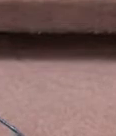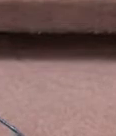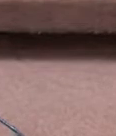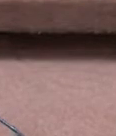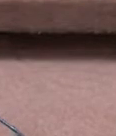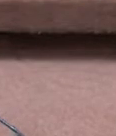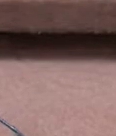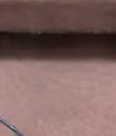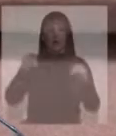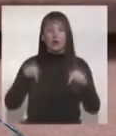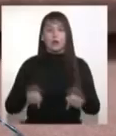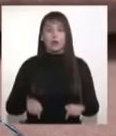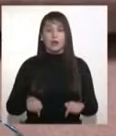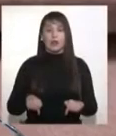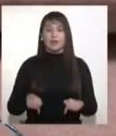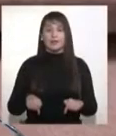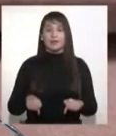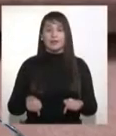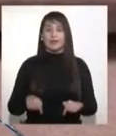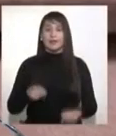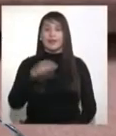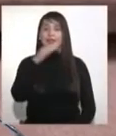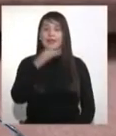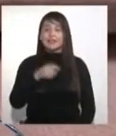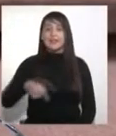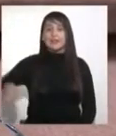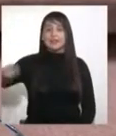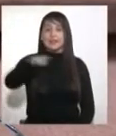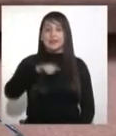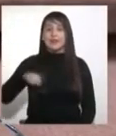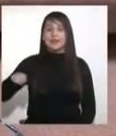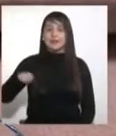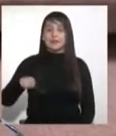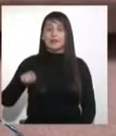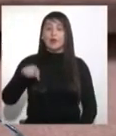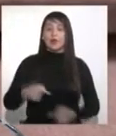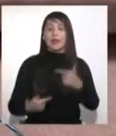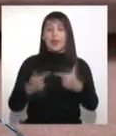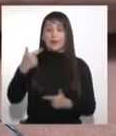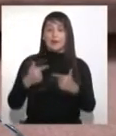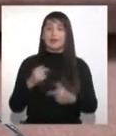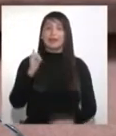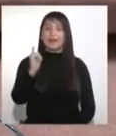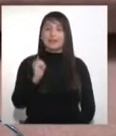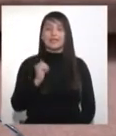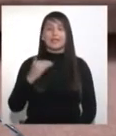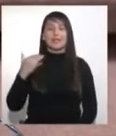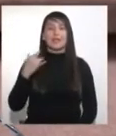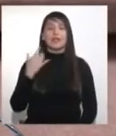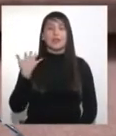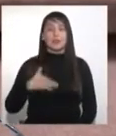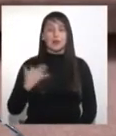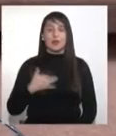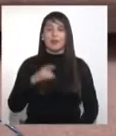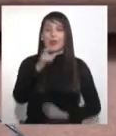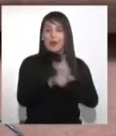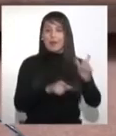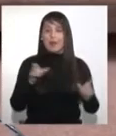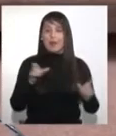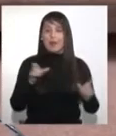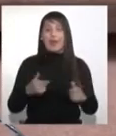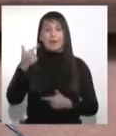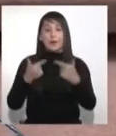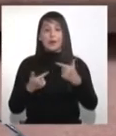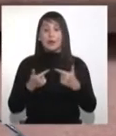Hoy día les decimos a ellos que la política sí le importa al país, que la política cuando le habla a la